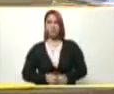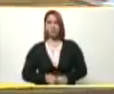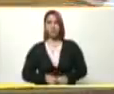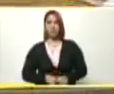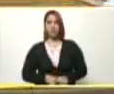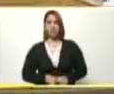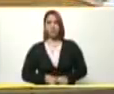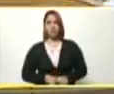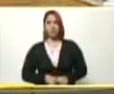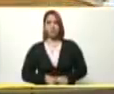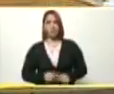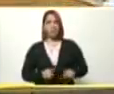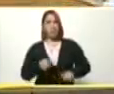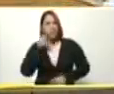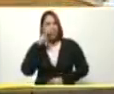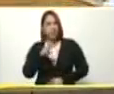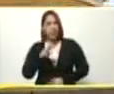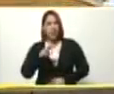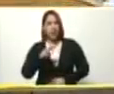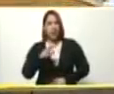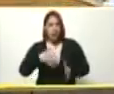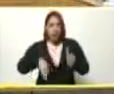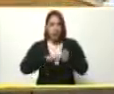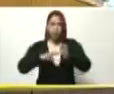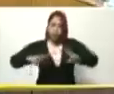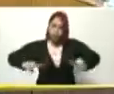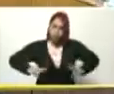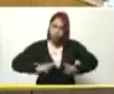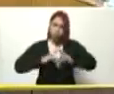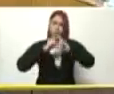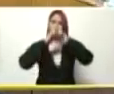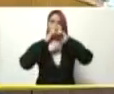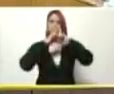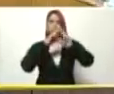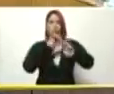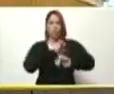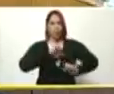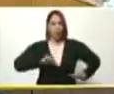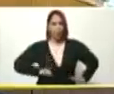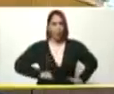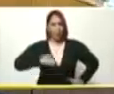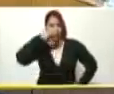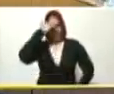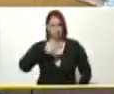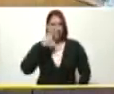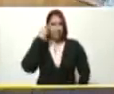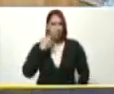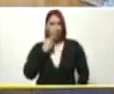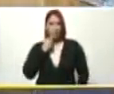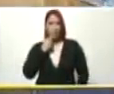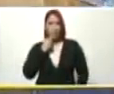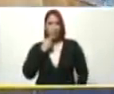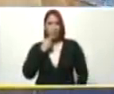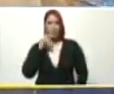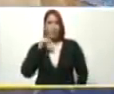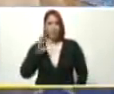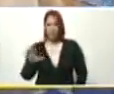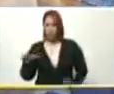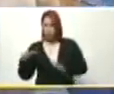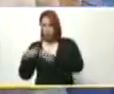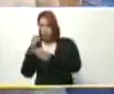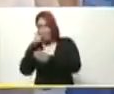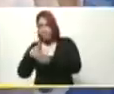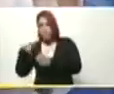para que se diera el reencuentro de la Fuerza Militar de Bolívar y del pueblo de